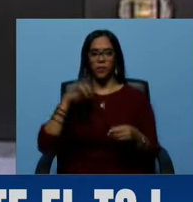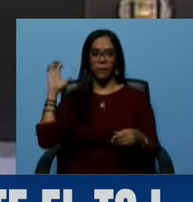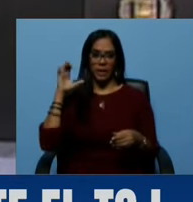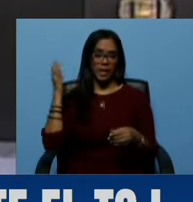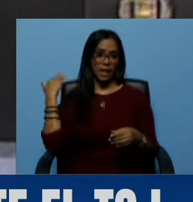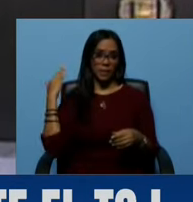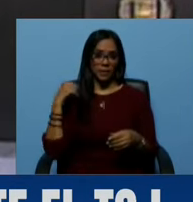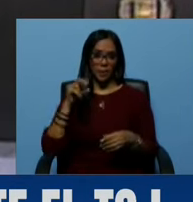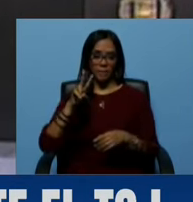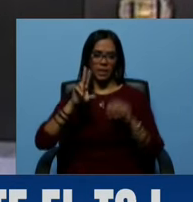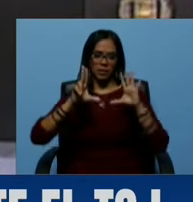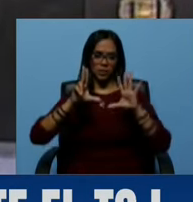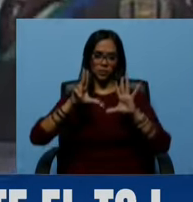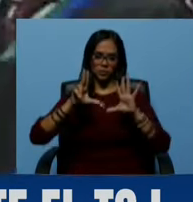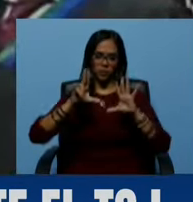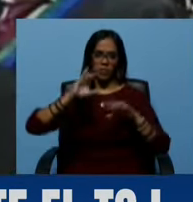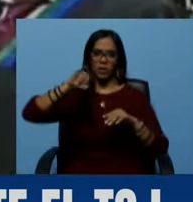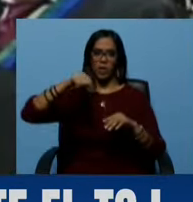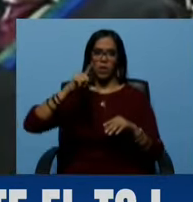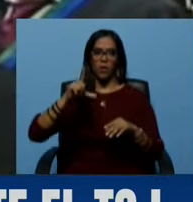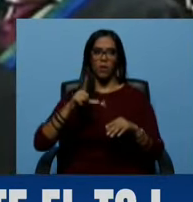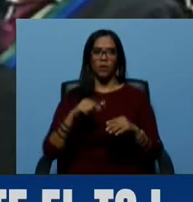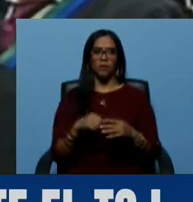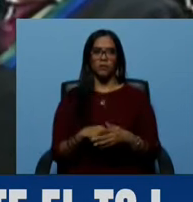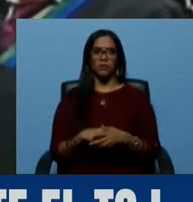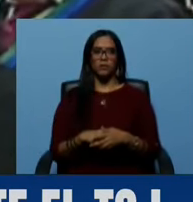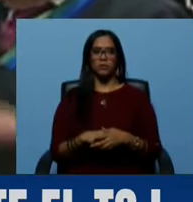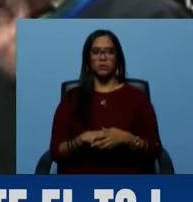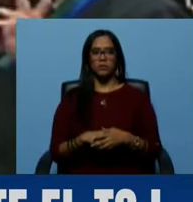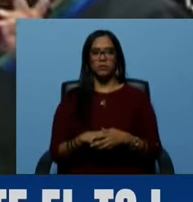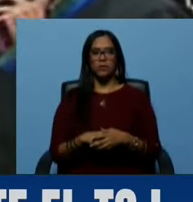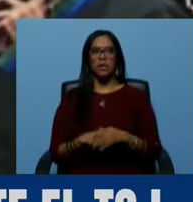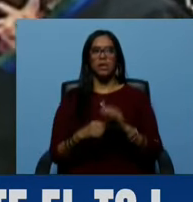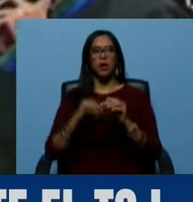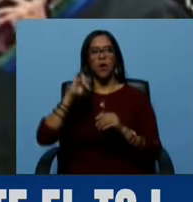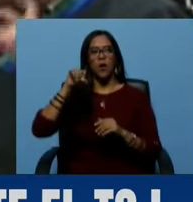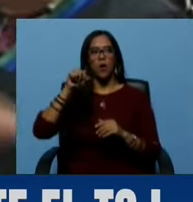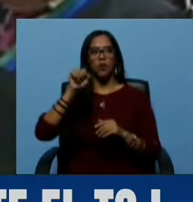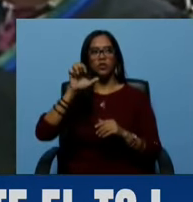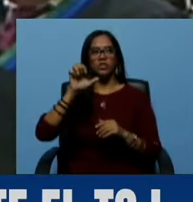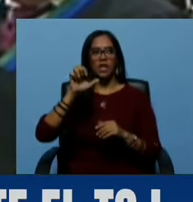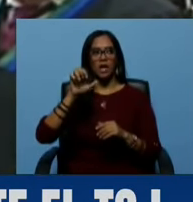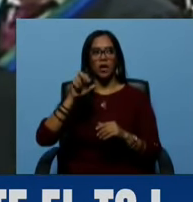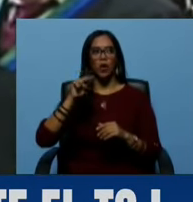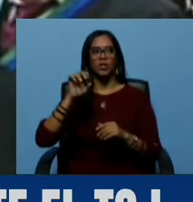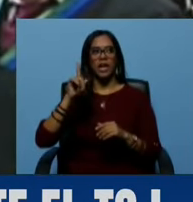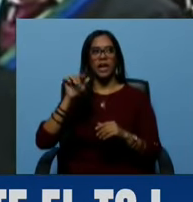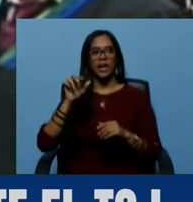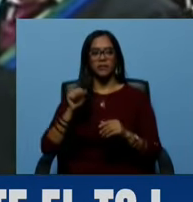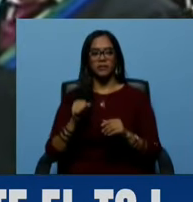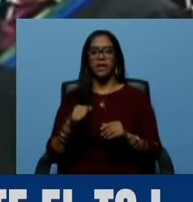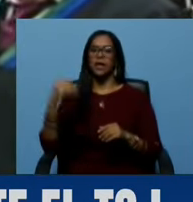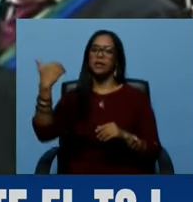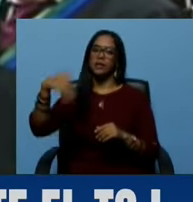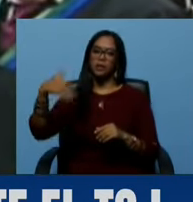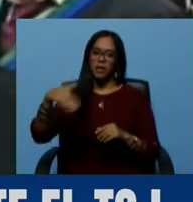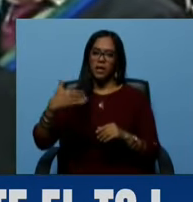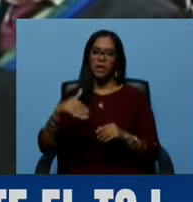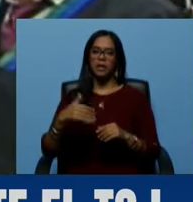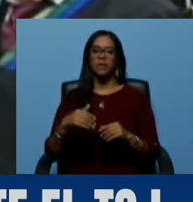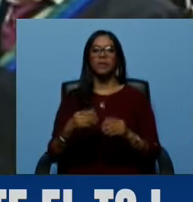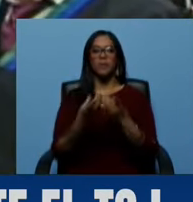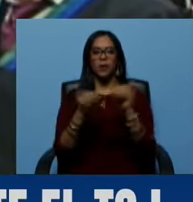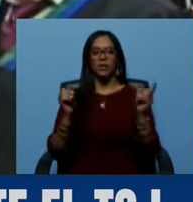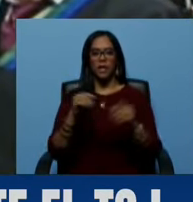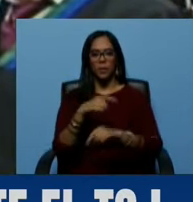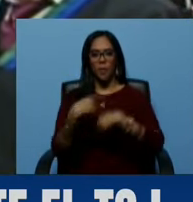pasado 28 de julio. José Contreras, en representación de Derecha Democrática Popular, se encuentra ya dentro de la sala